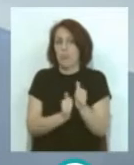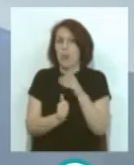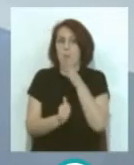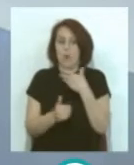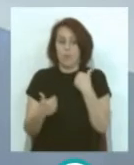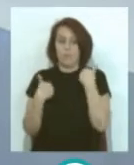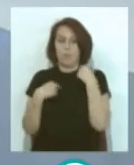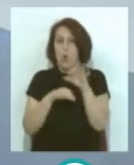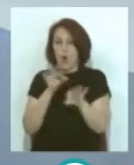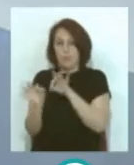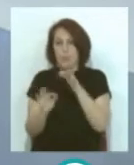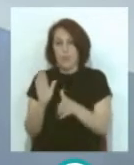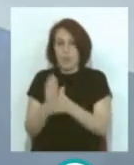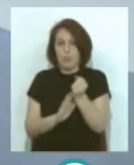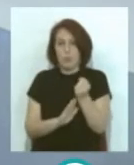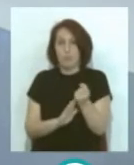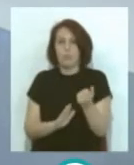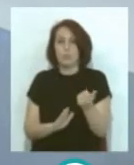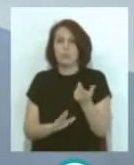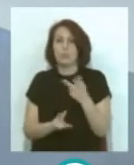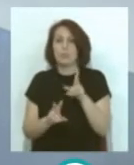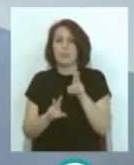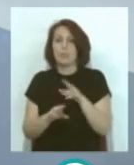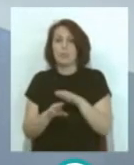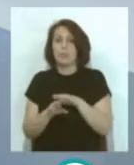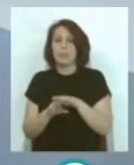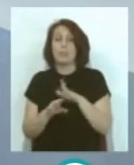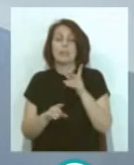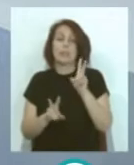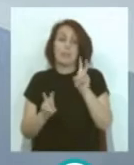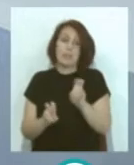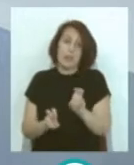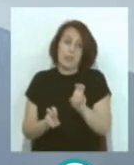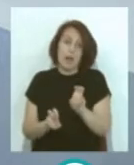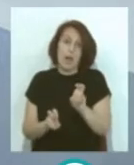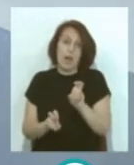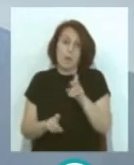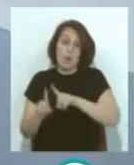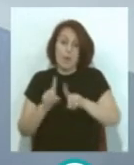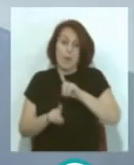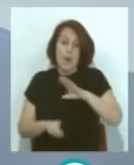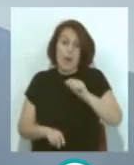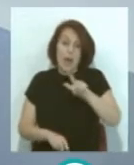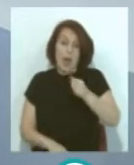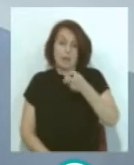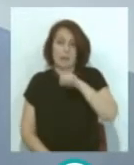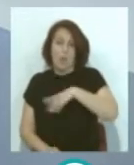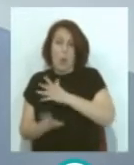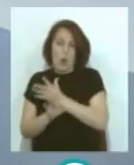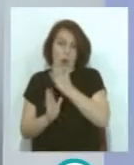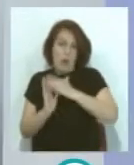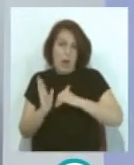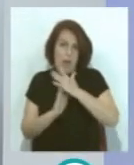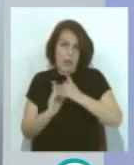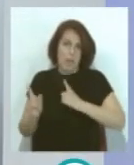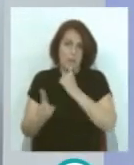los organismos federativos sobre los incidentes que habían pasado con Juan Cala y Diakabi, el jugador del Valencia.